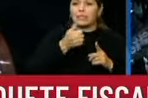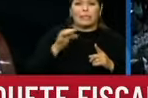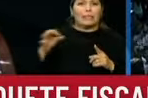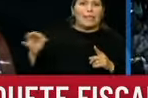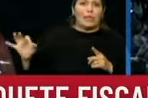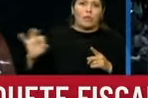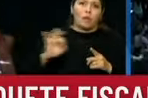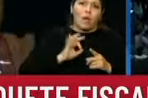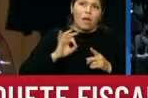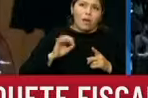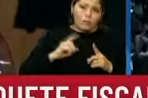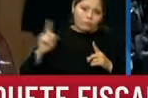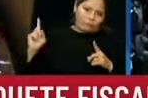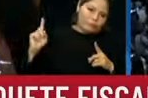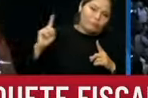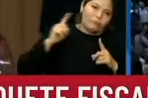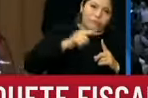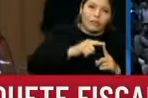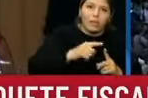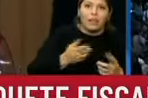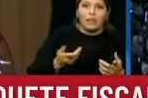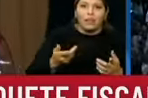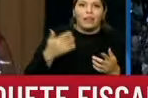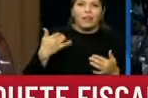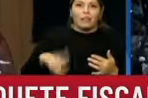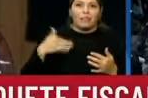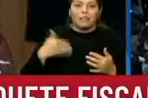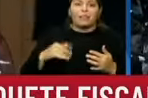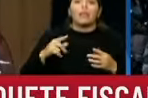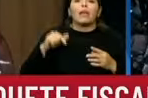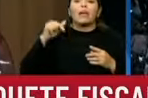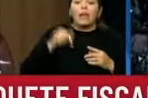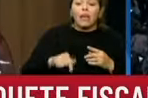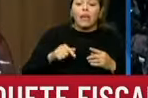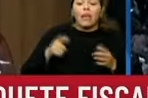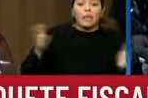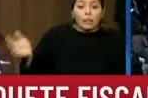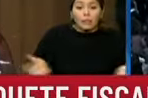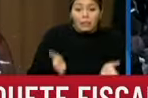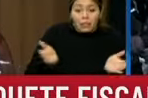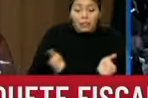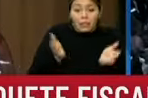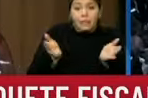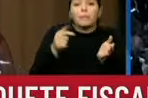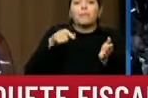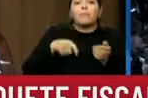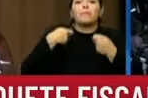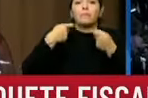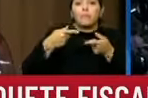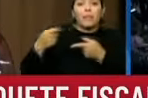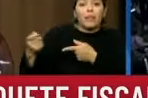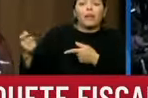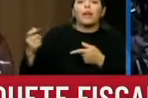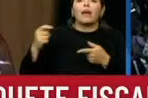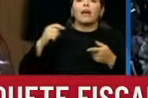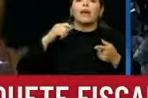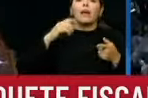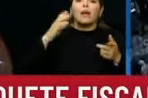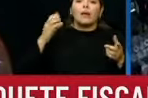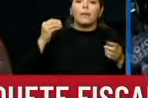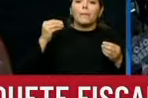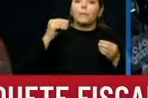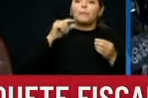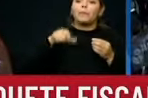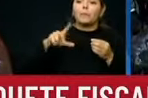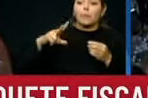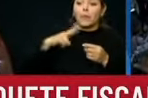136 los oradores, ya algunos hablaron, pero imagínate para cuánto viene, que se llevaron almohadones. Ah, ¿no? Te iba a decir, claro. Pidieron una almohada, me muero. ¿Por qué viste